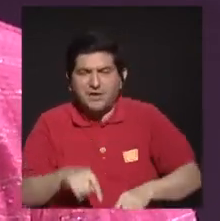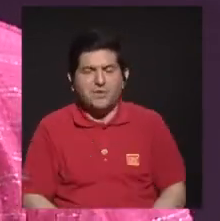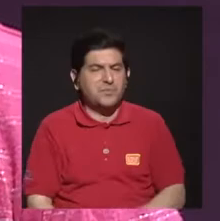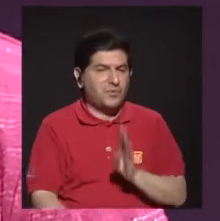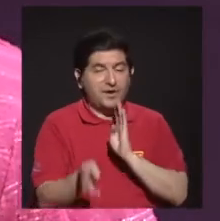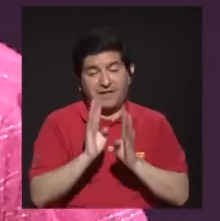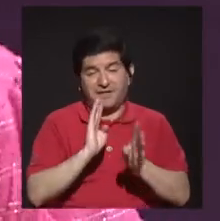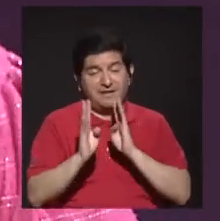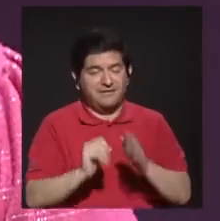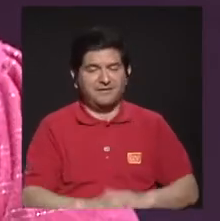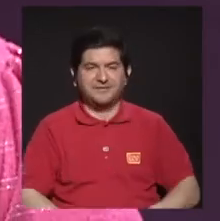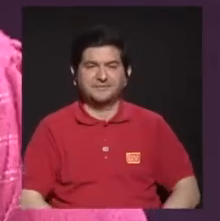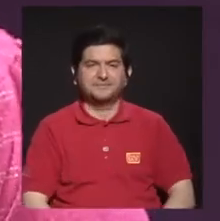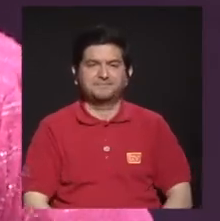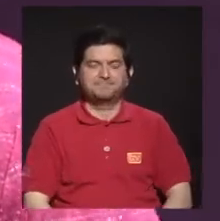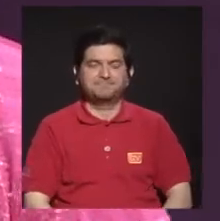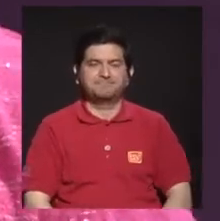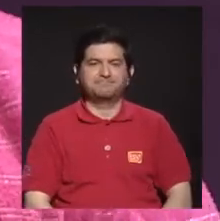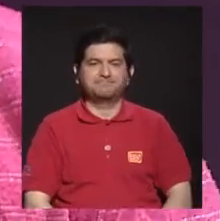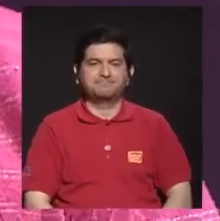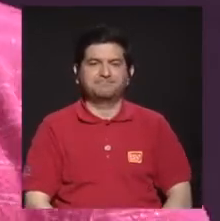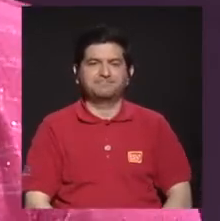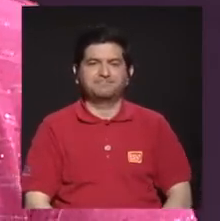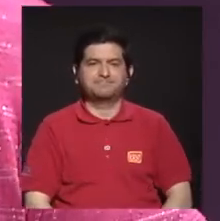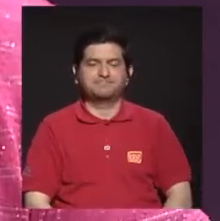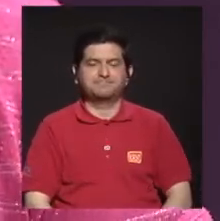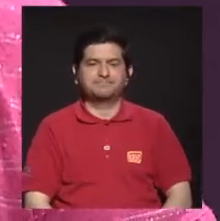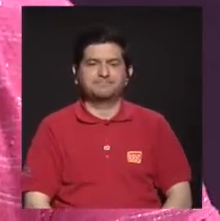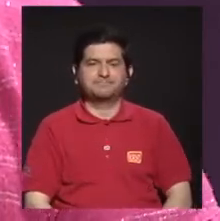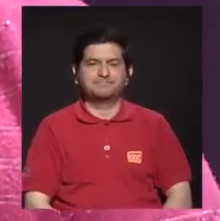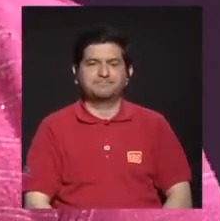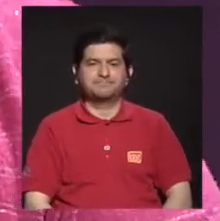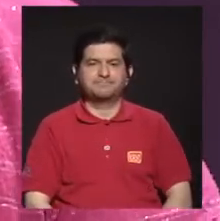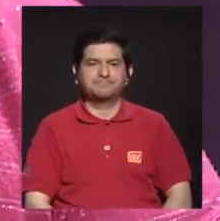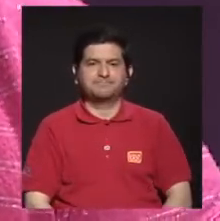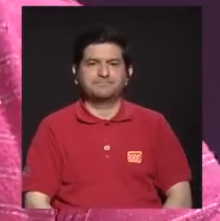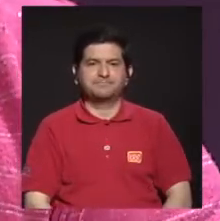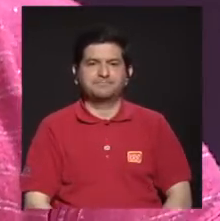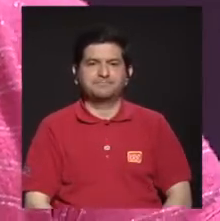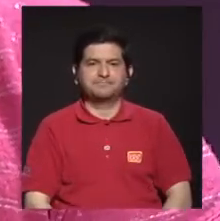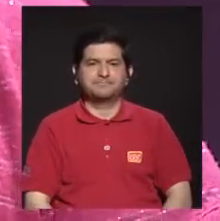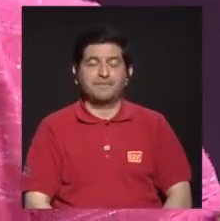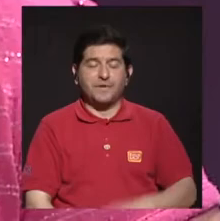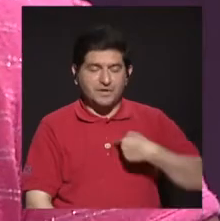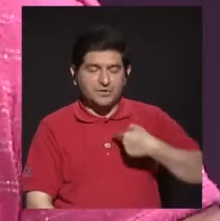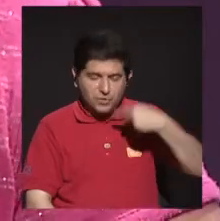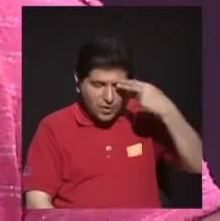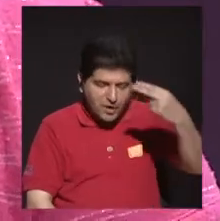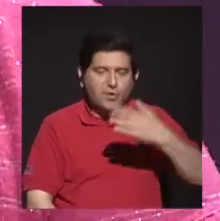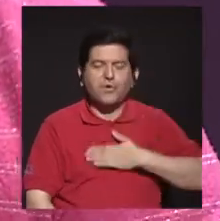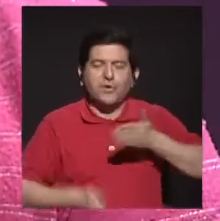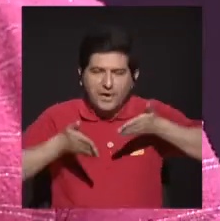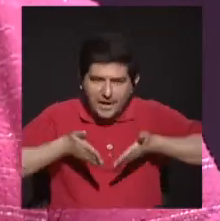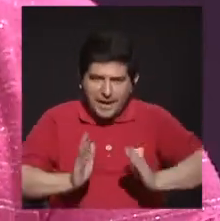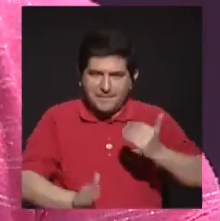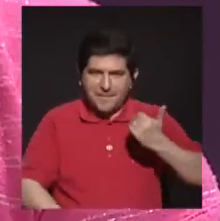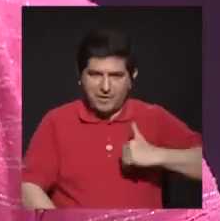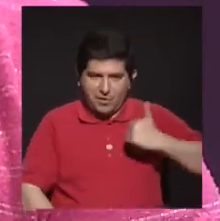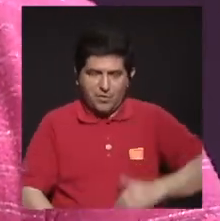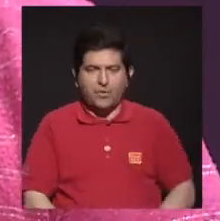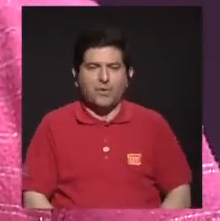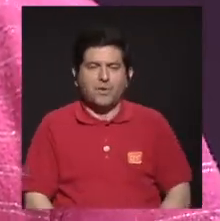no pueden hablar. Claro, por supuesto. Adelante. Se lo dediqué a mi hijo.